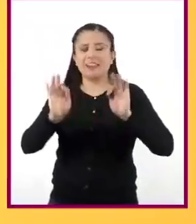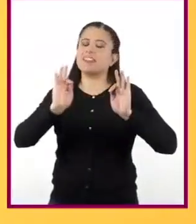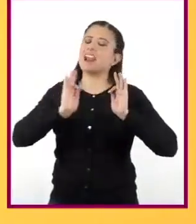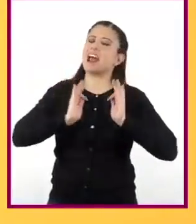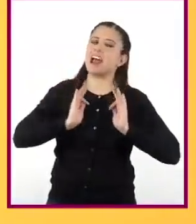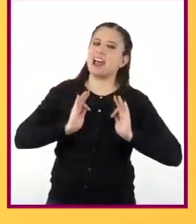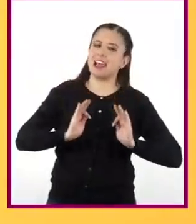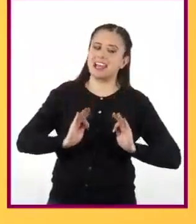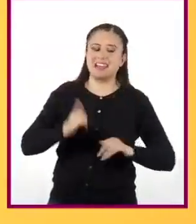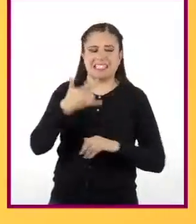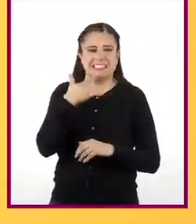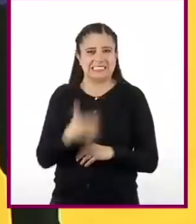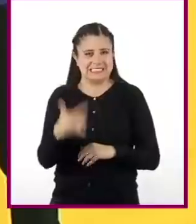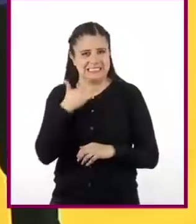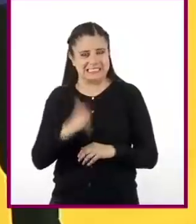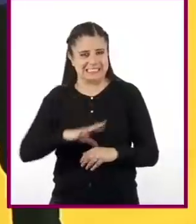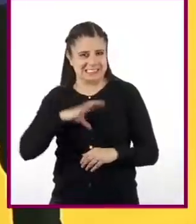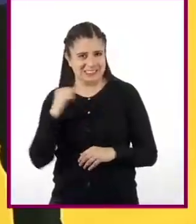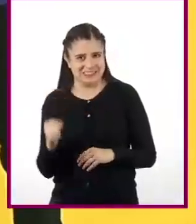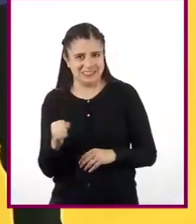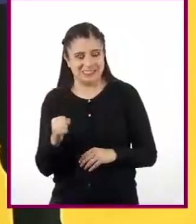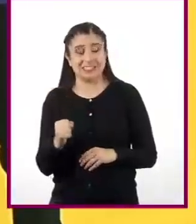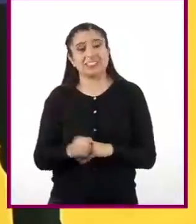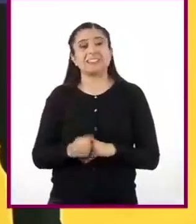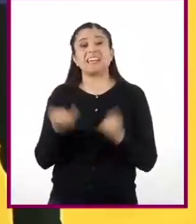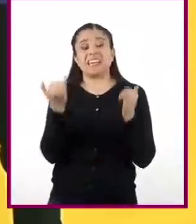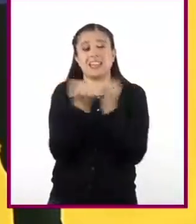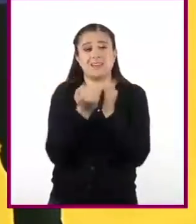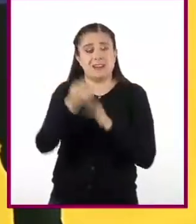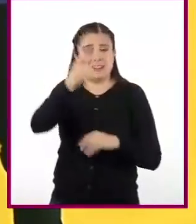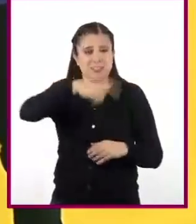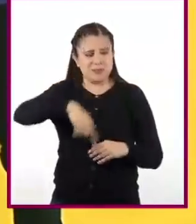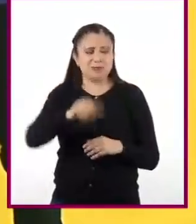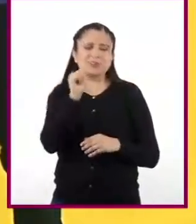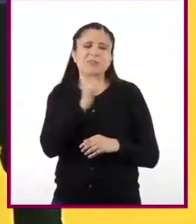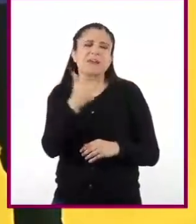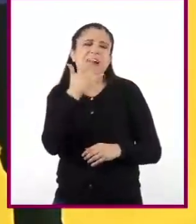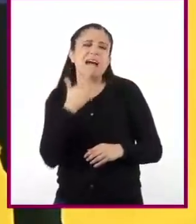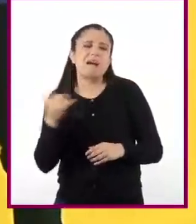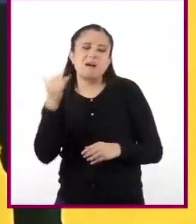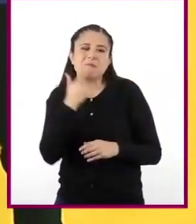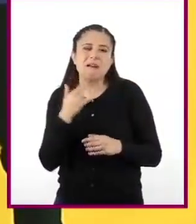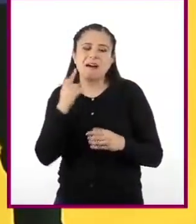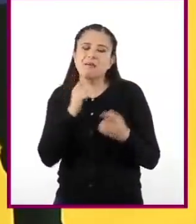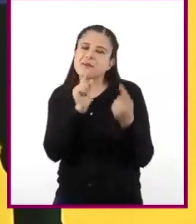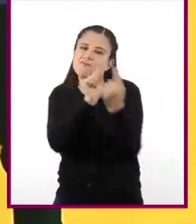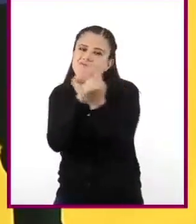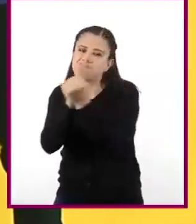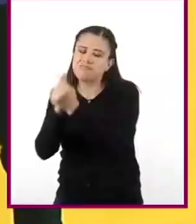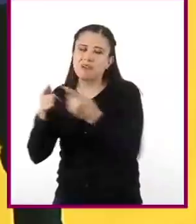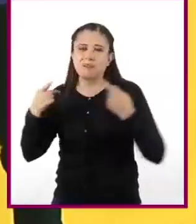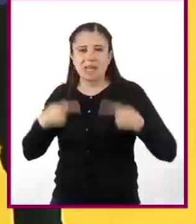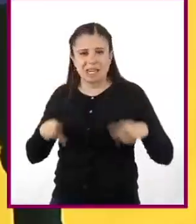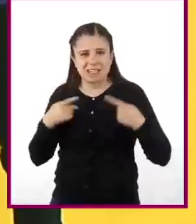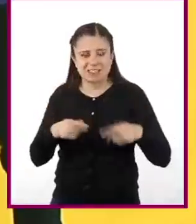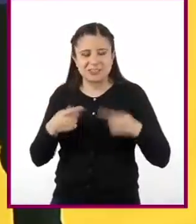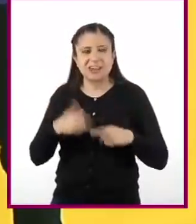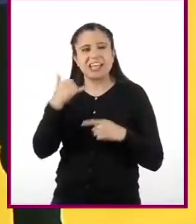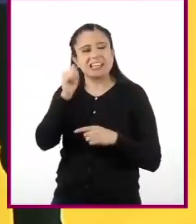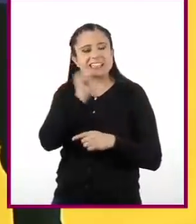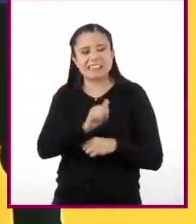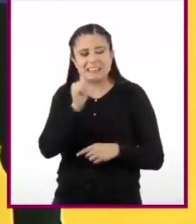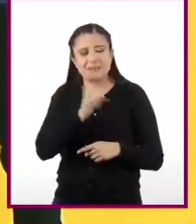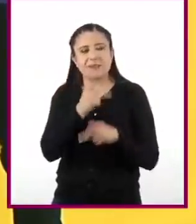y perseverancia. Además de procurar ser empáticos en nuestras relaciones interpersonales y promover